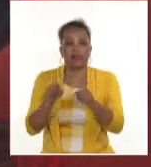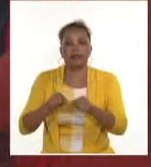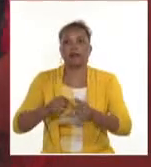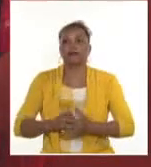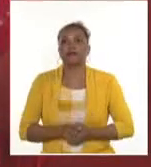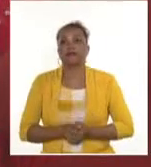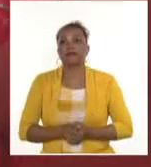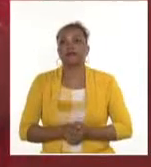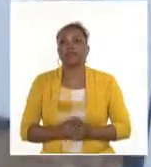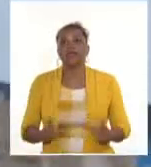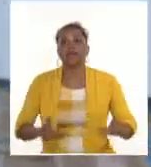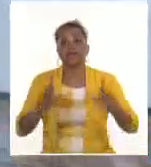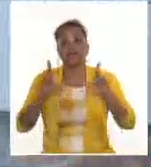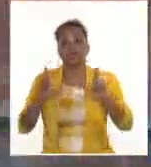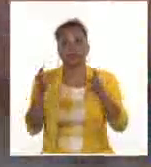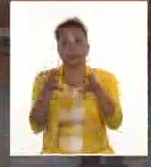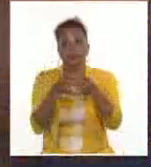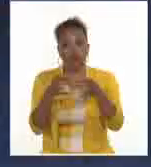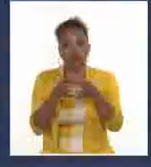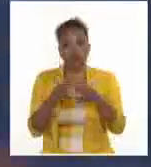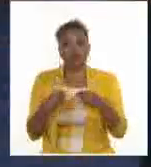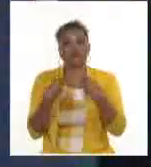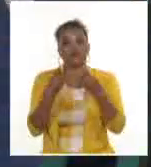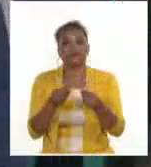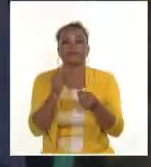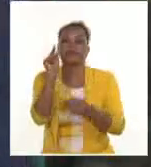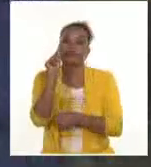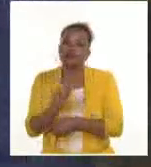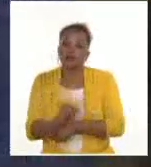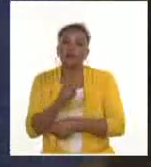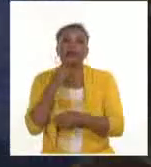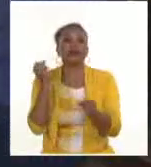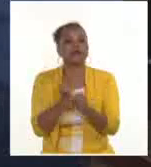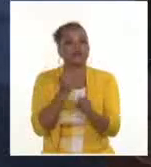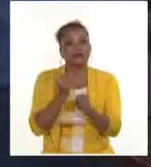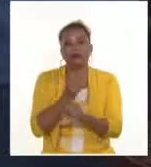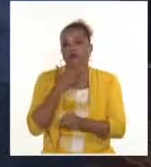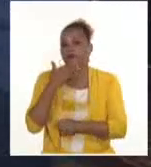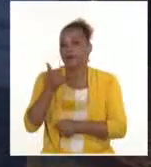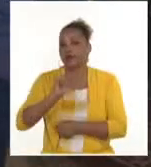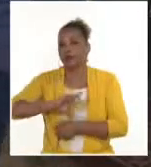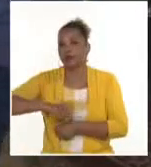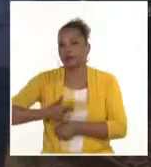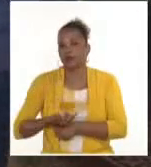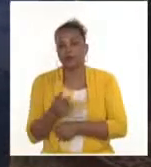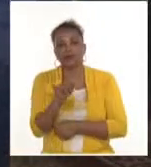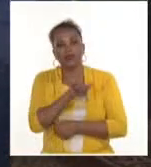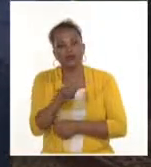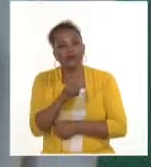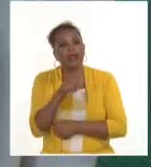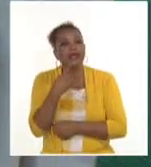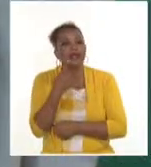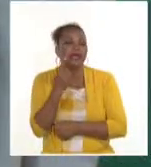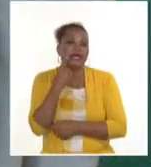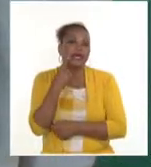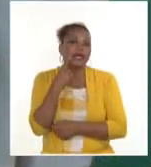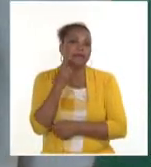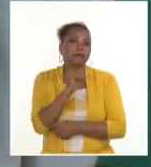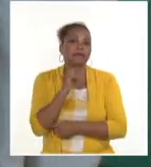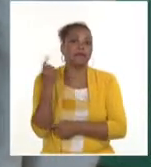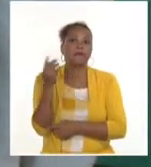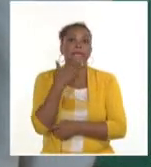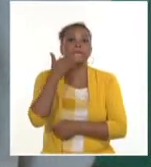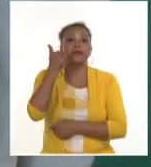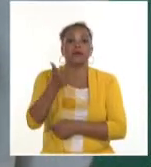nacional se le confiere a quienes mantienen buen desempeño en la cultura pero a su vez se destacan en el funcionamiento